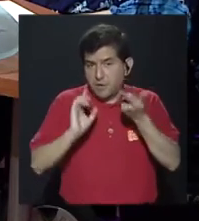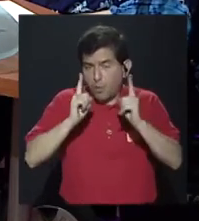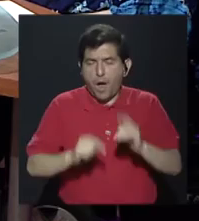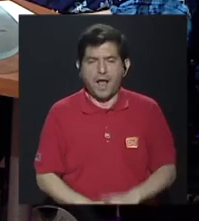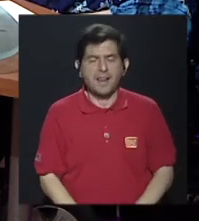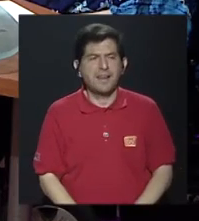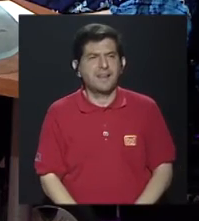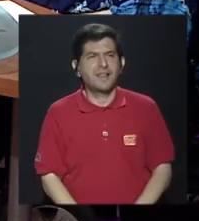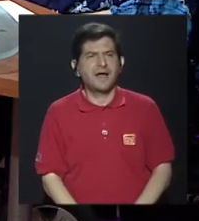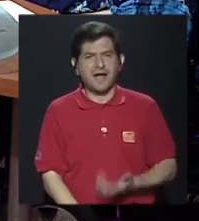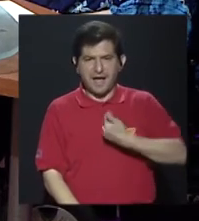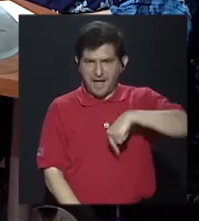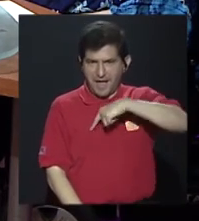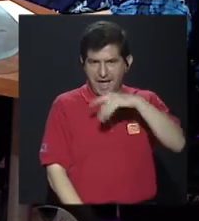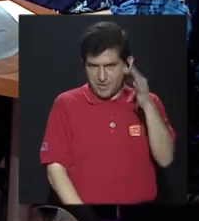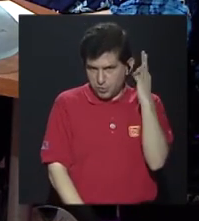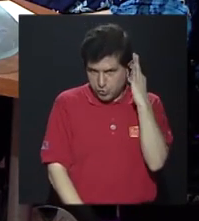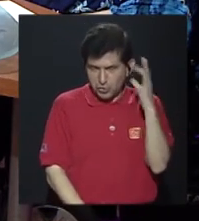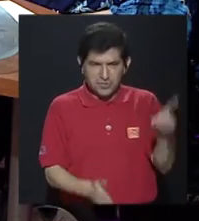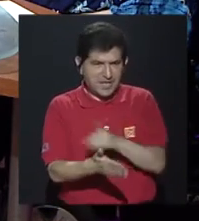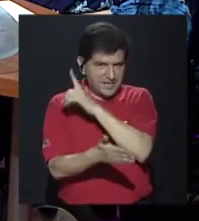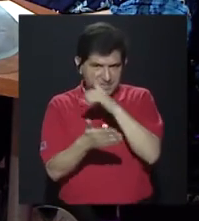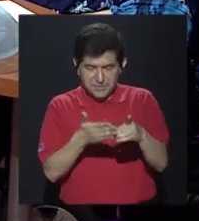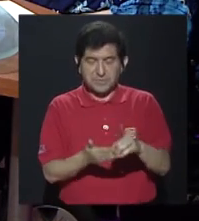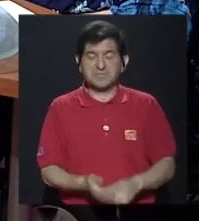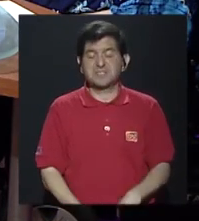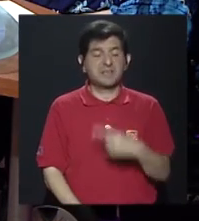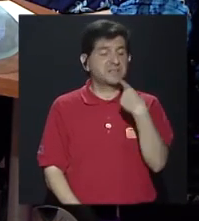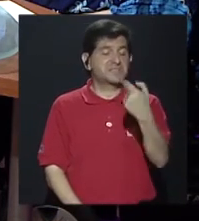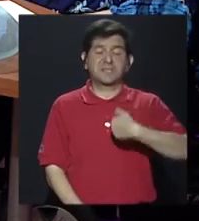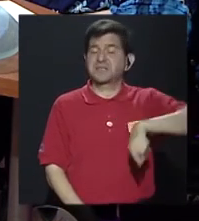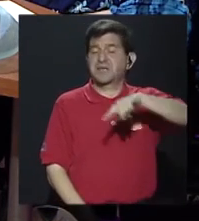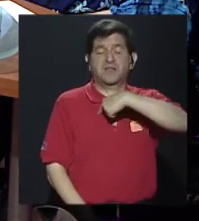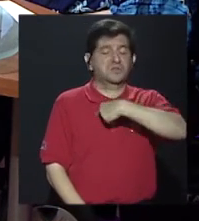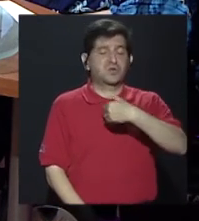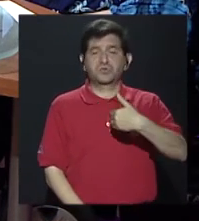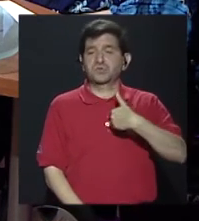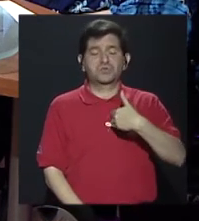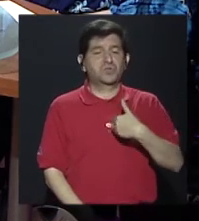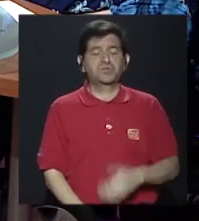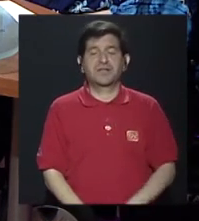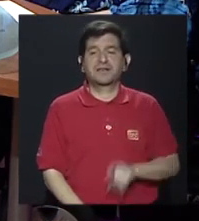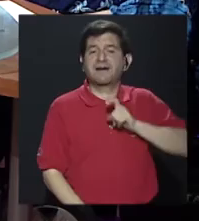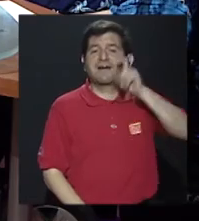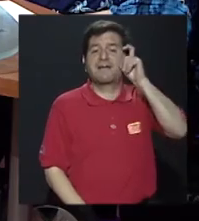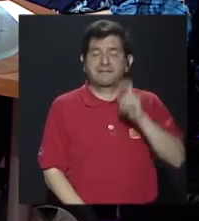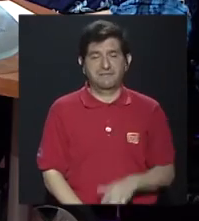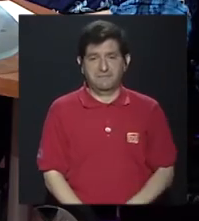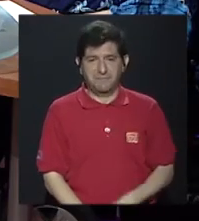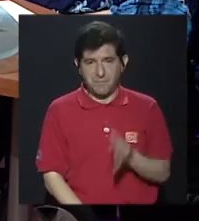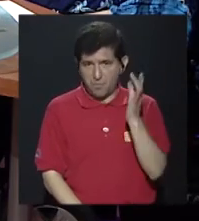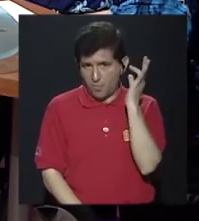la discriminación es que no somos sexuadas, ¿verdad? La mujer